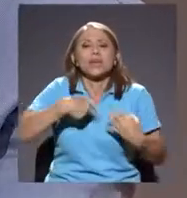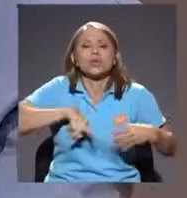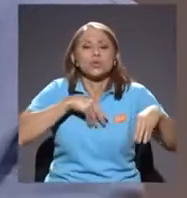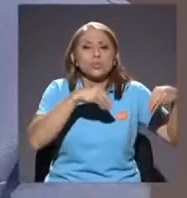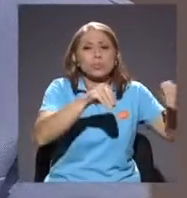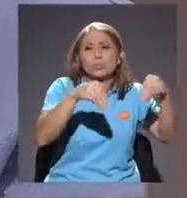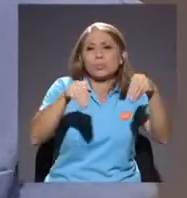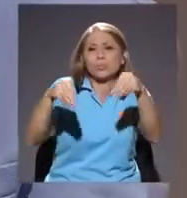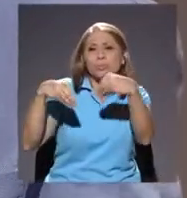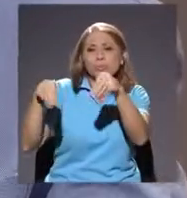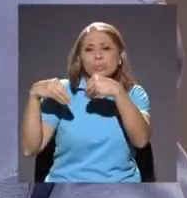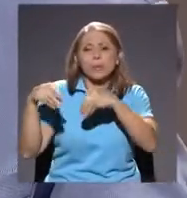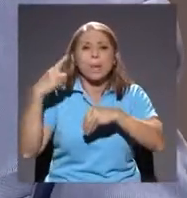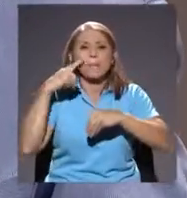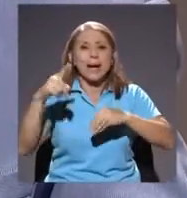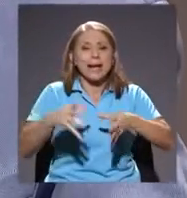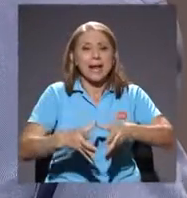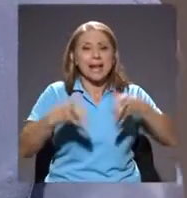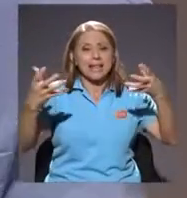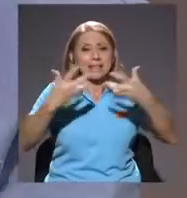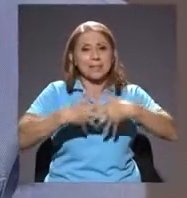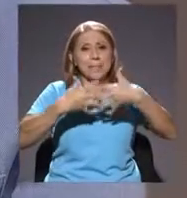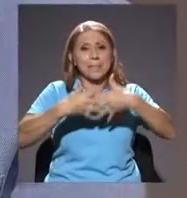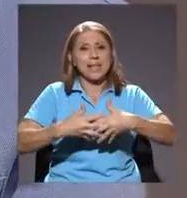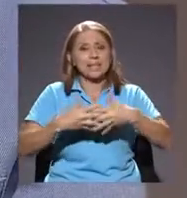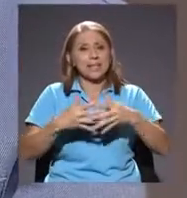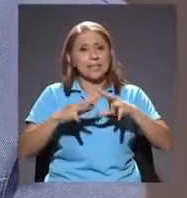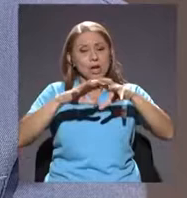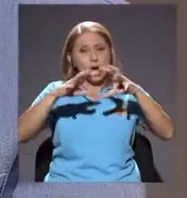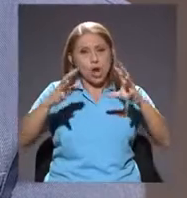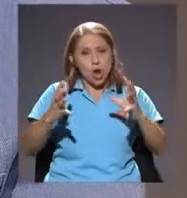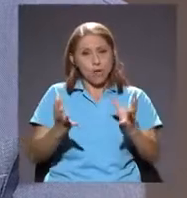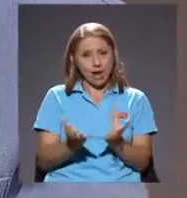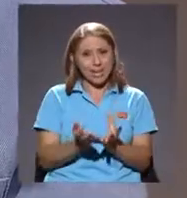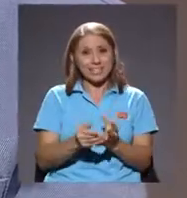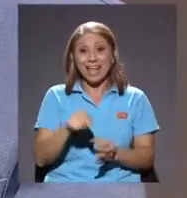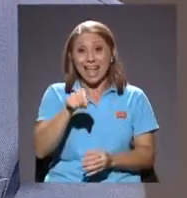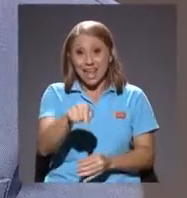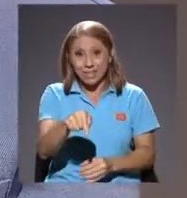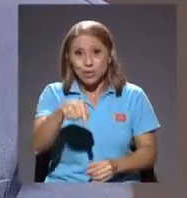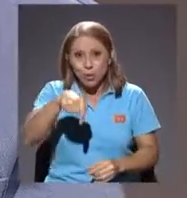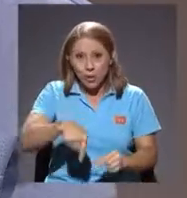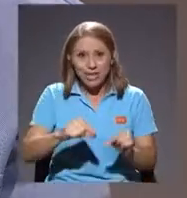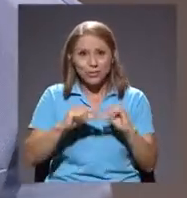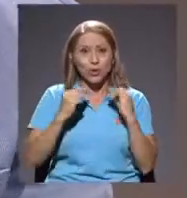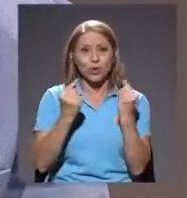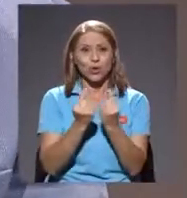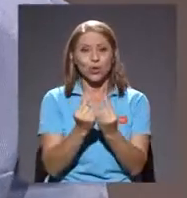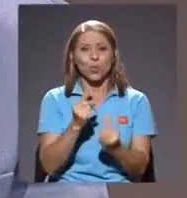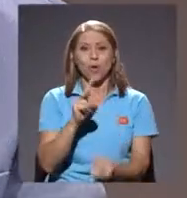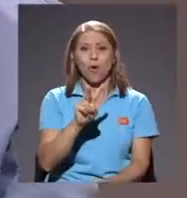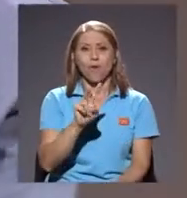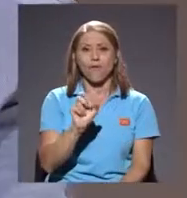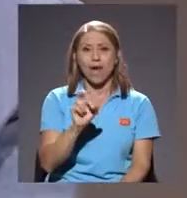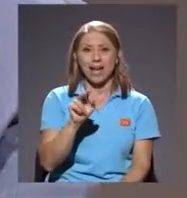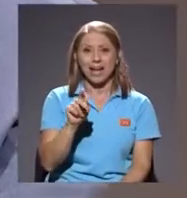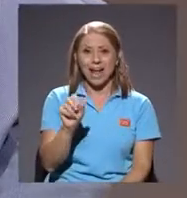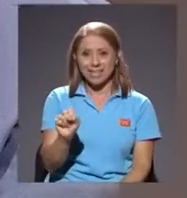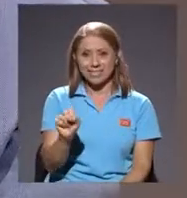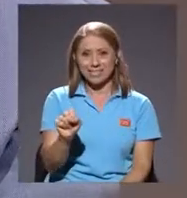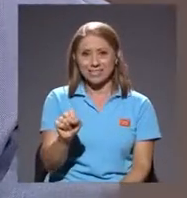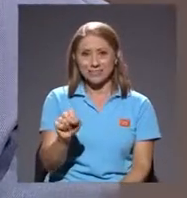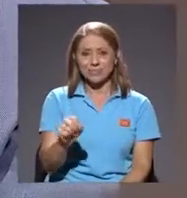globales y eso es lo que es hoy grupo vargas pues bien en esa